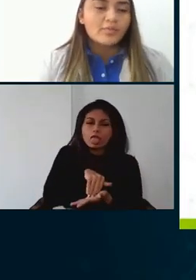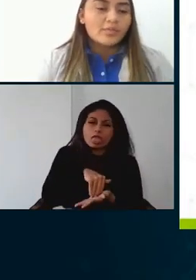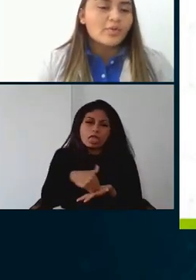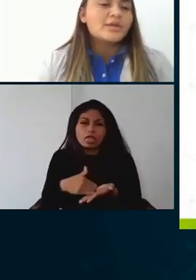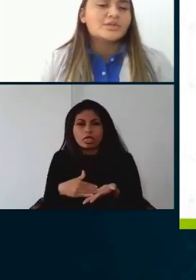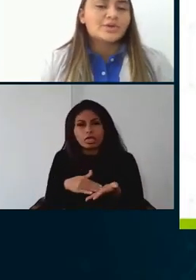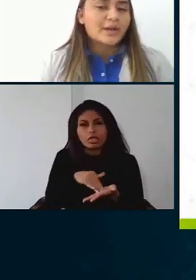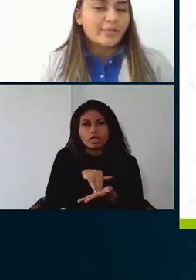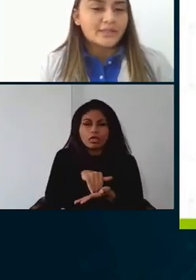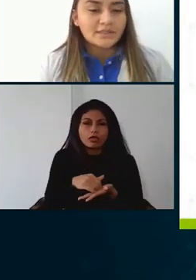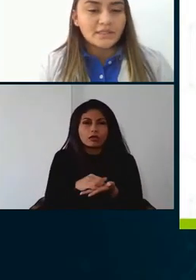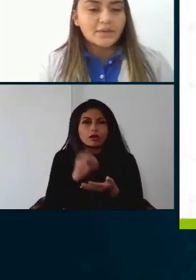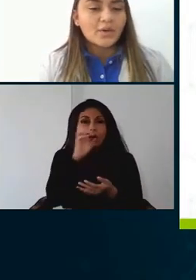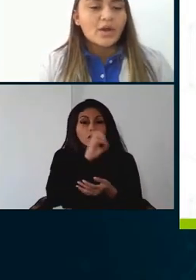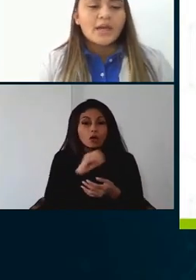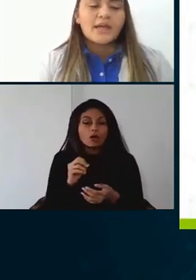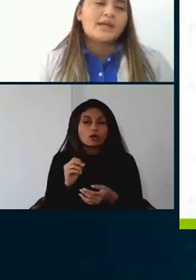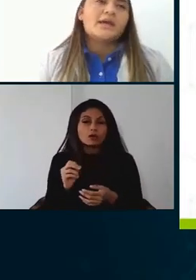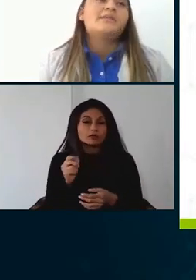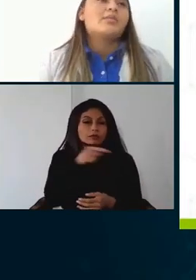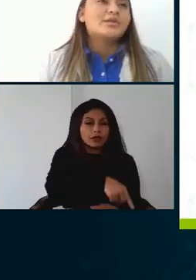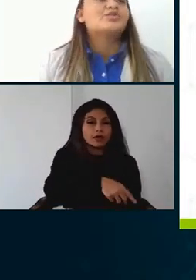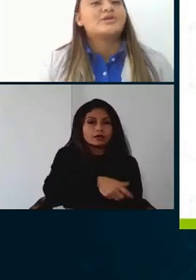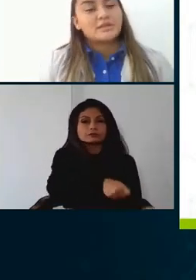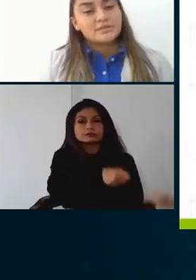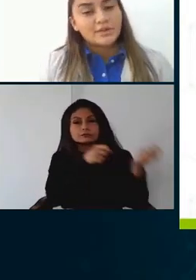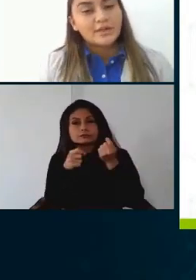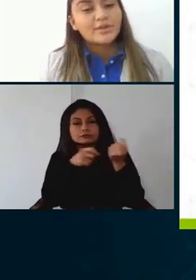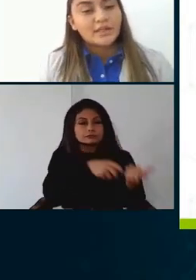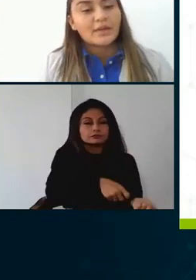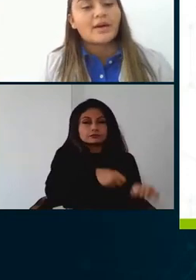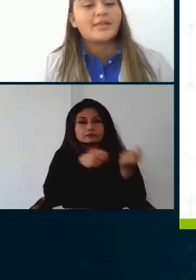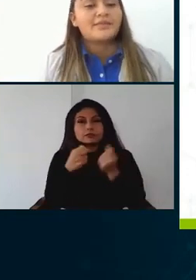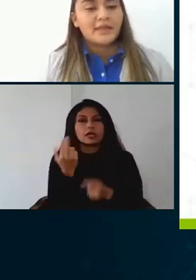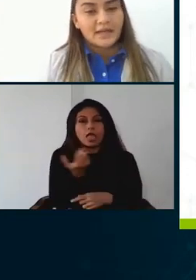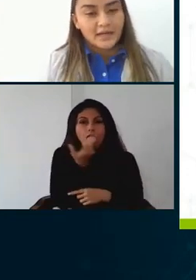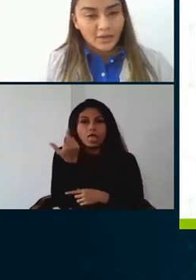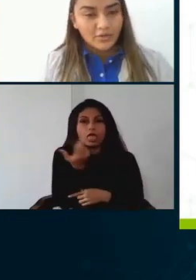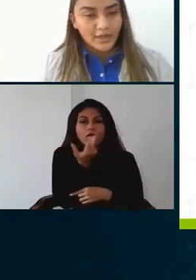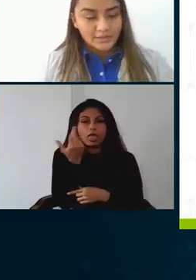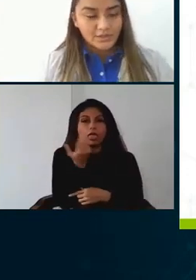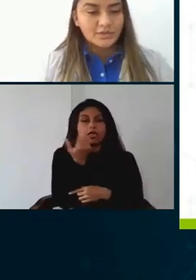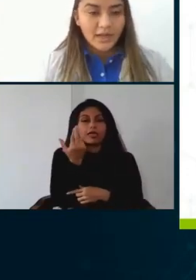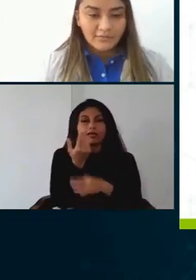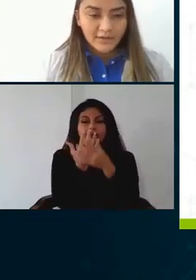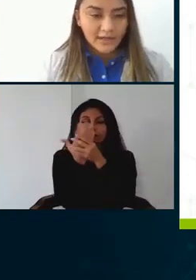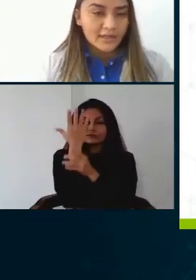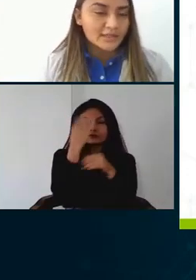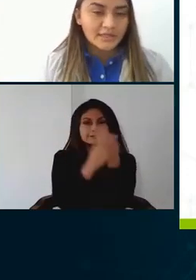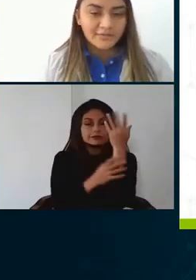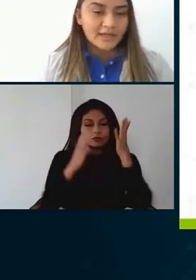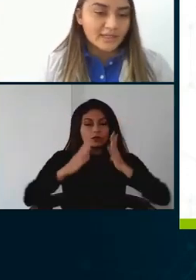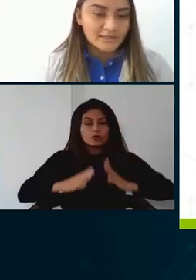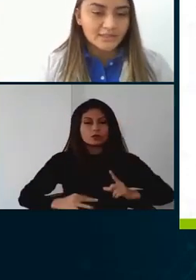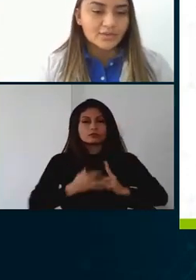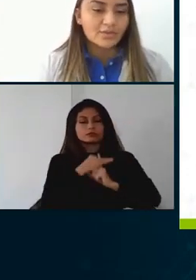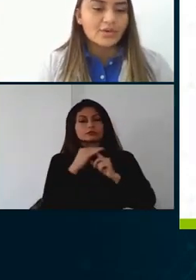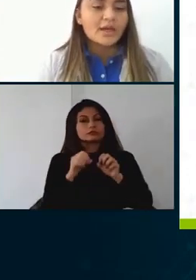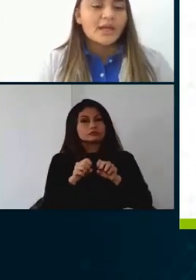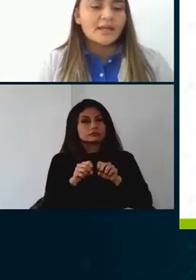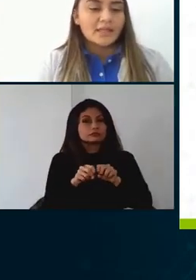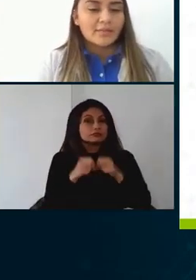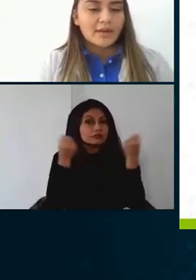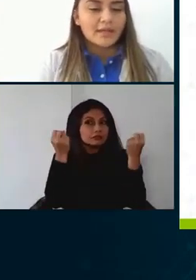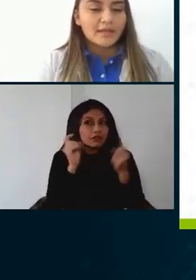algún movimiento repetitivo. En el momento estamos hablando del tema de la recolección, al final, ya